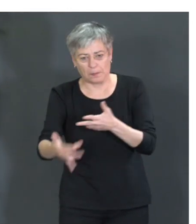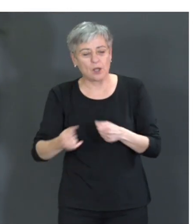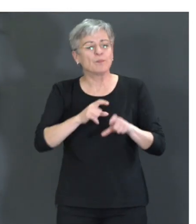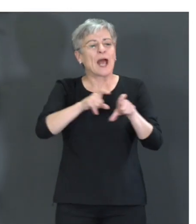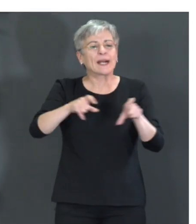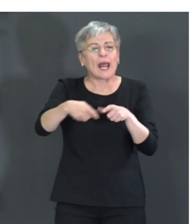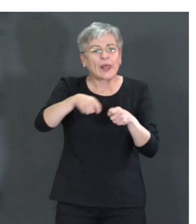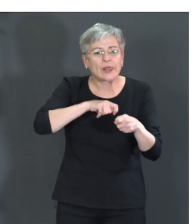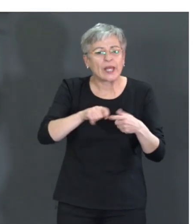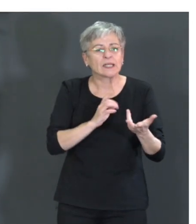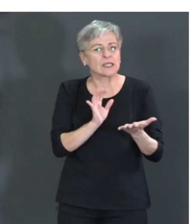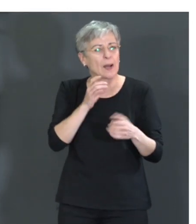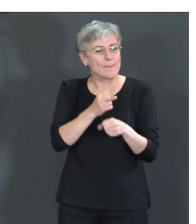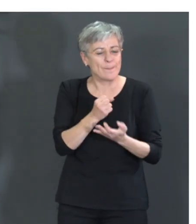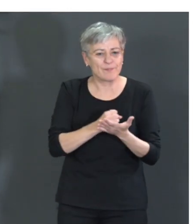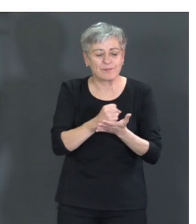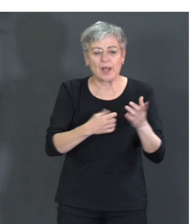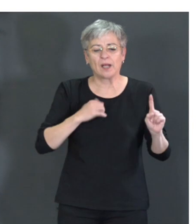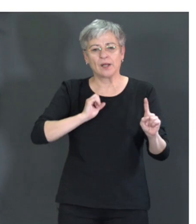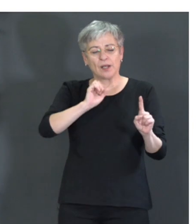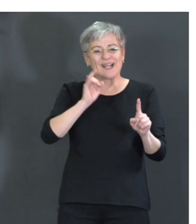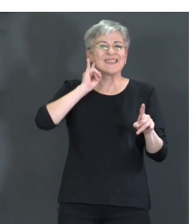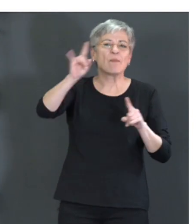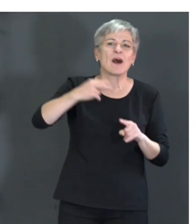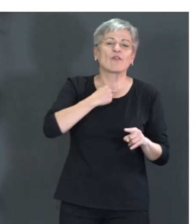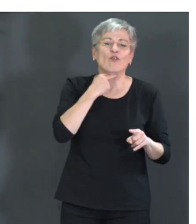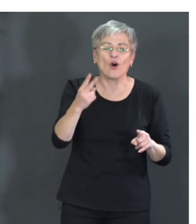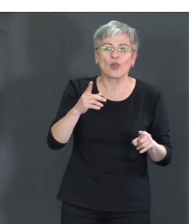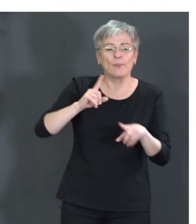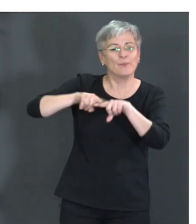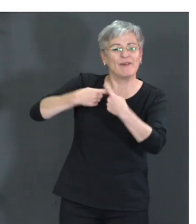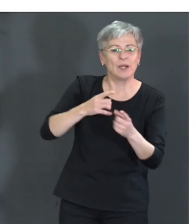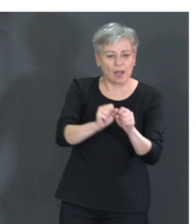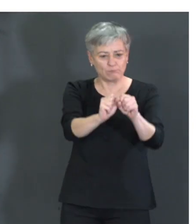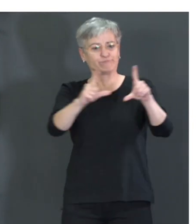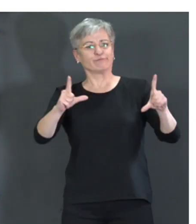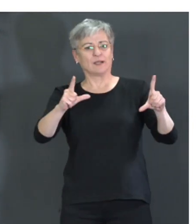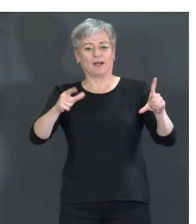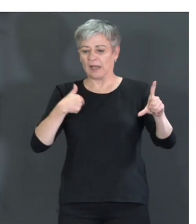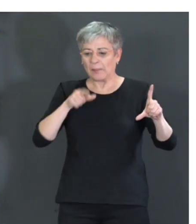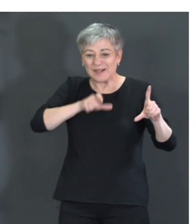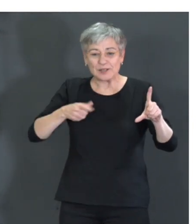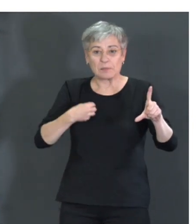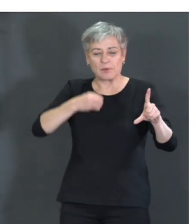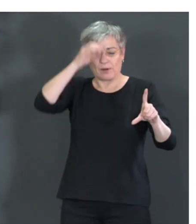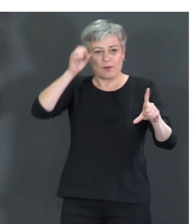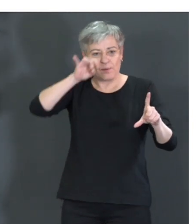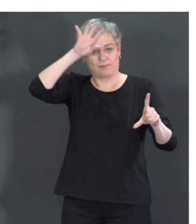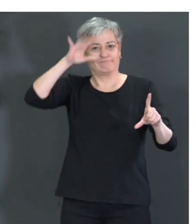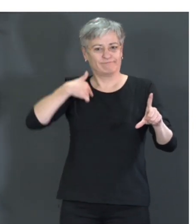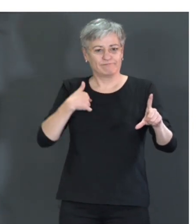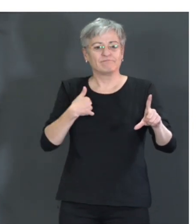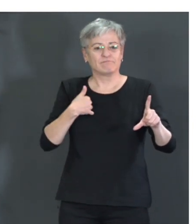receta, llamar a un familiar con la voz y que aparezca en la pantalla, cosas que eran inimaginables para esas personas, pues ahí el resultado